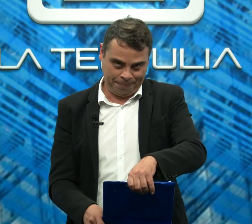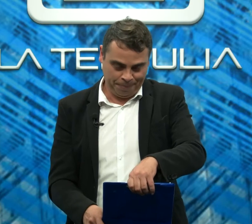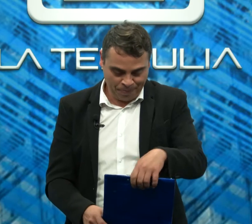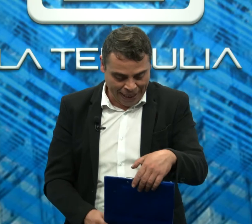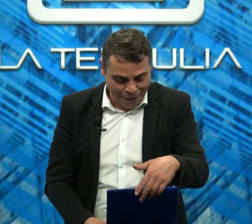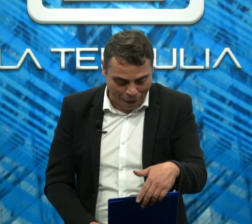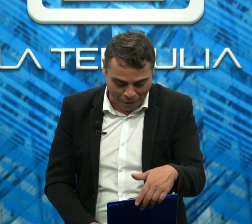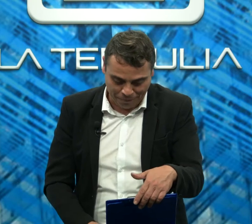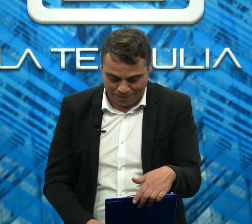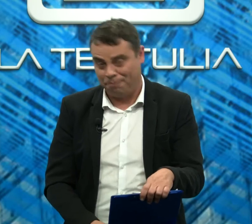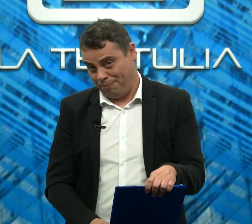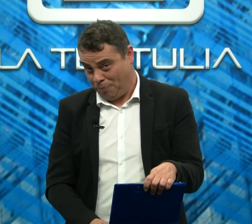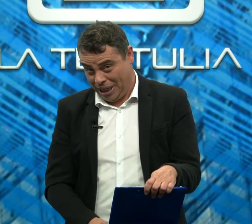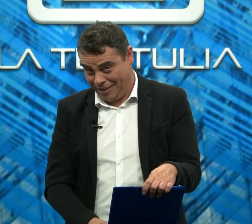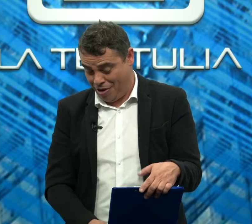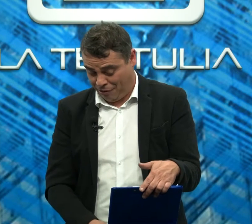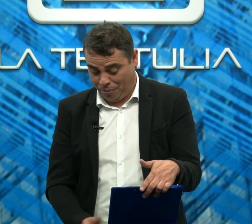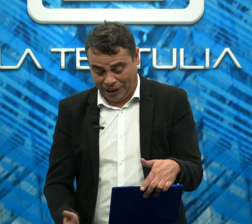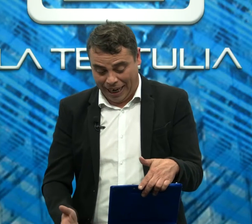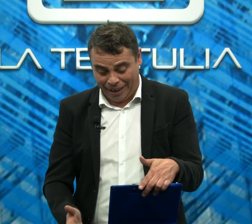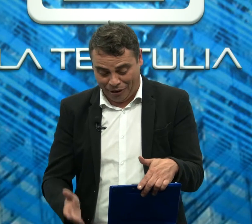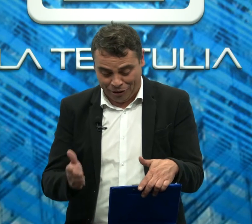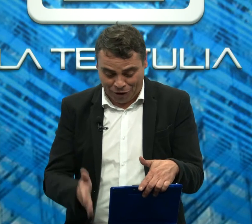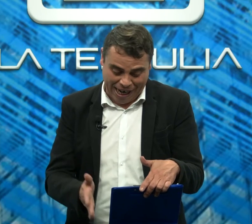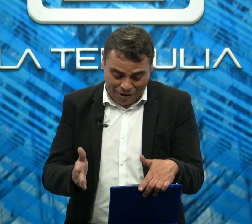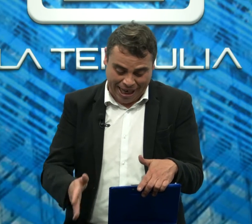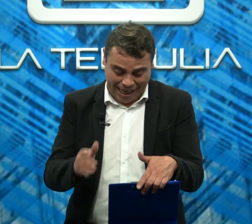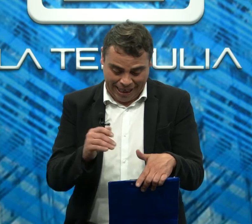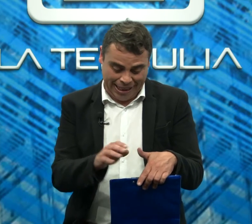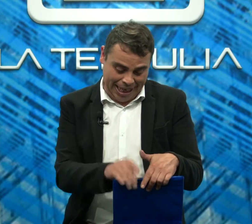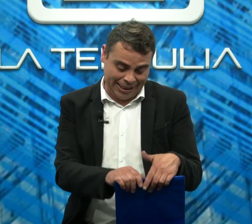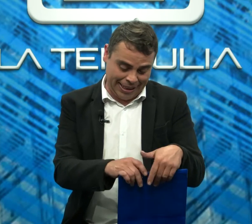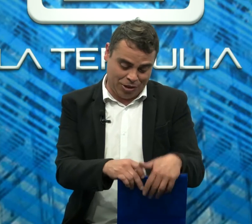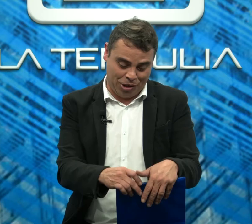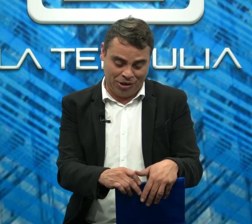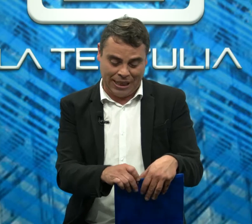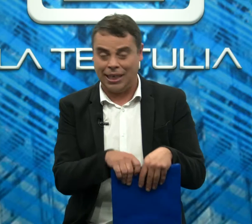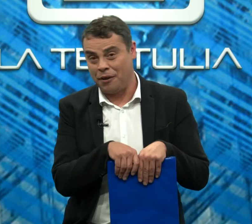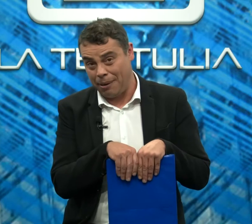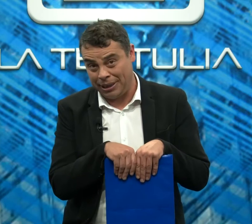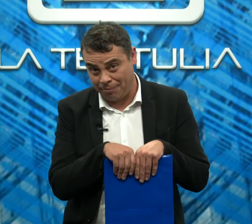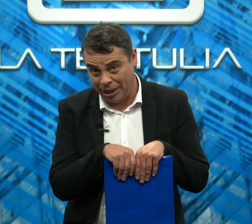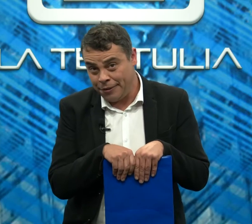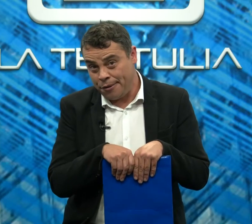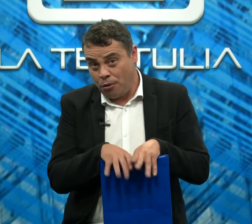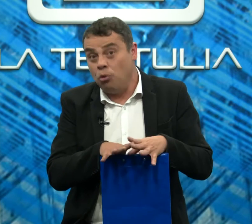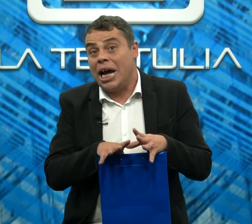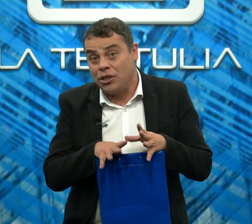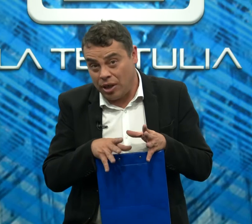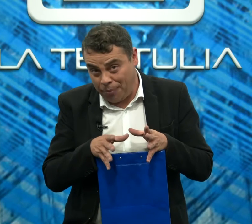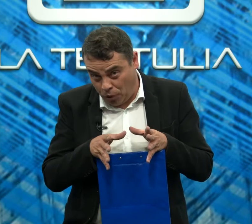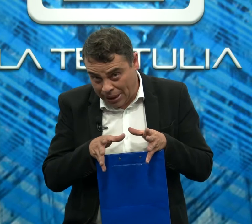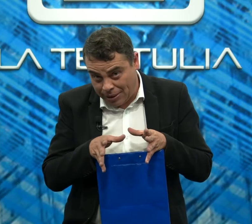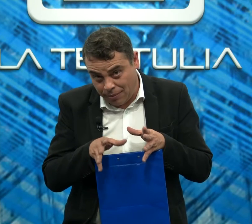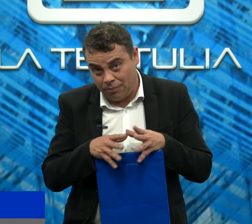maneras. Bueno, ¿por qué les digo esto? Porque lo que nos toca ahora es el análisis sociosanitario de la pandemia. Un